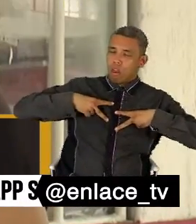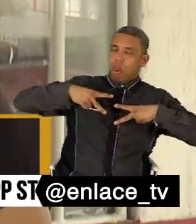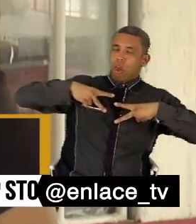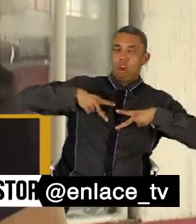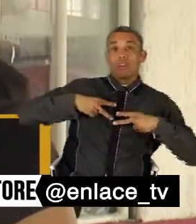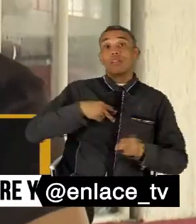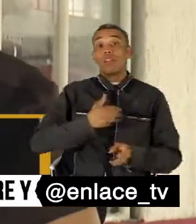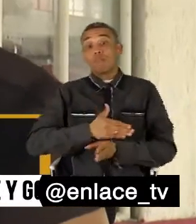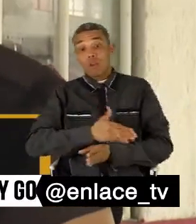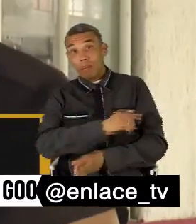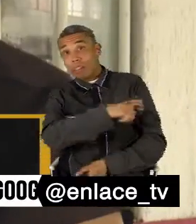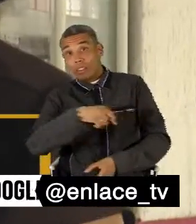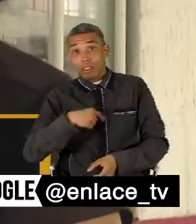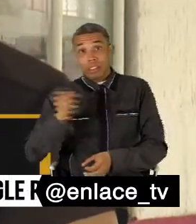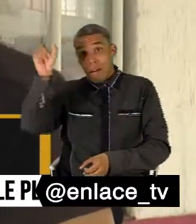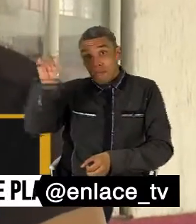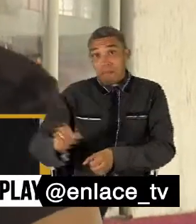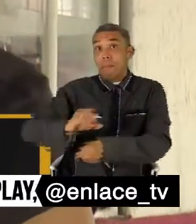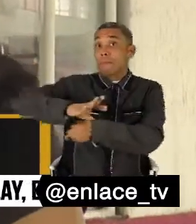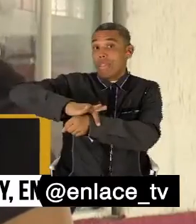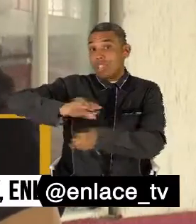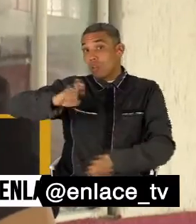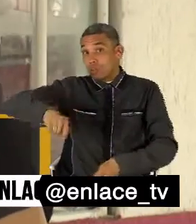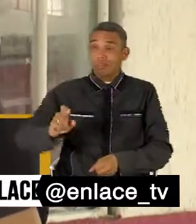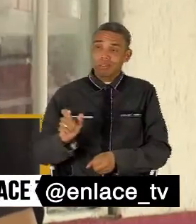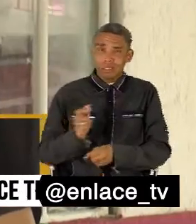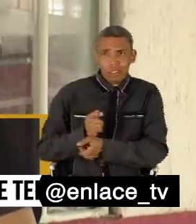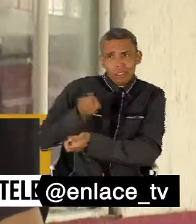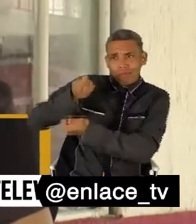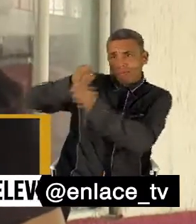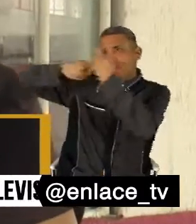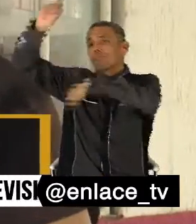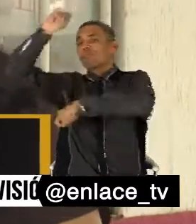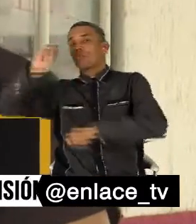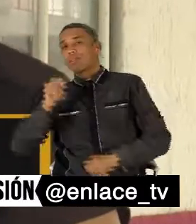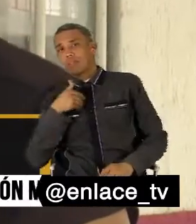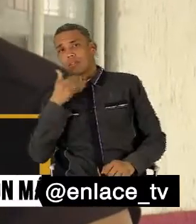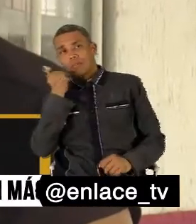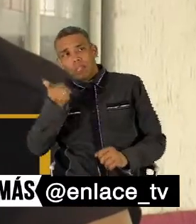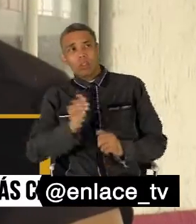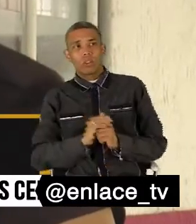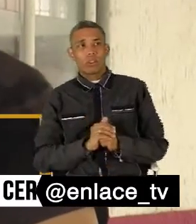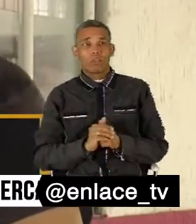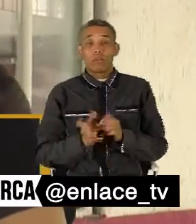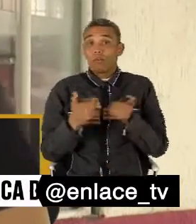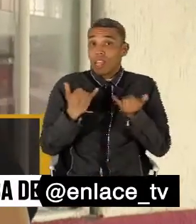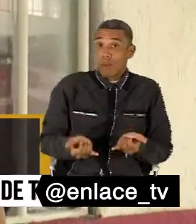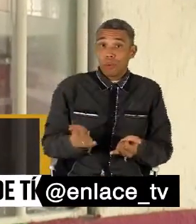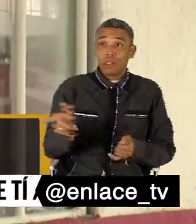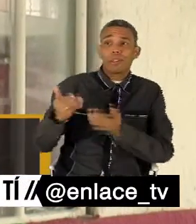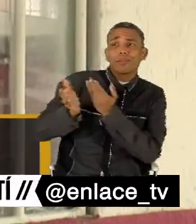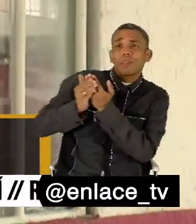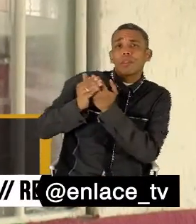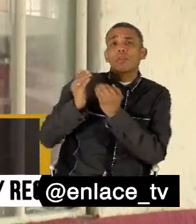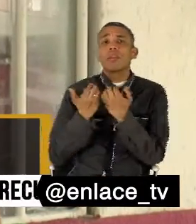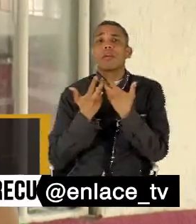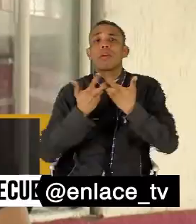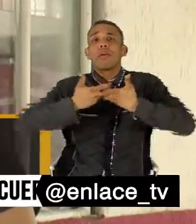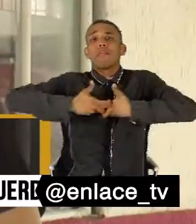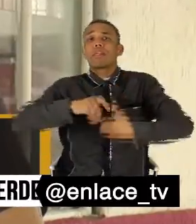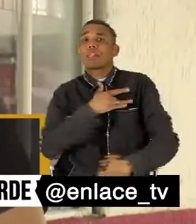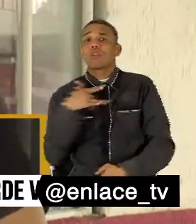estamos comunicándonos con la 9 EPS para ver el trámite del niño en que ha quedado, porque no tienen con una espera que esperemos,